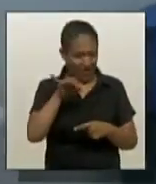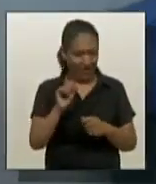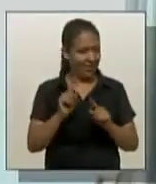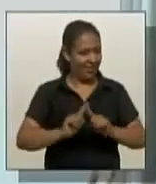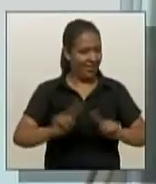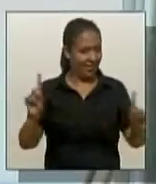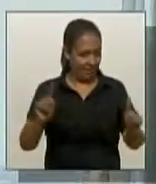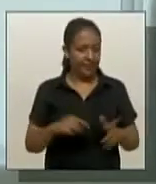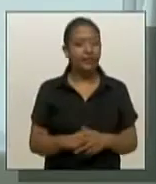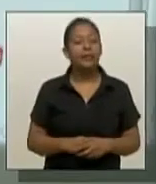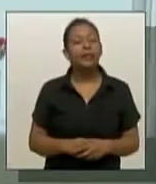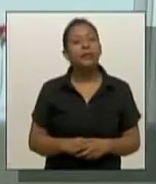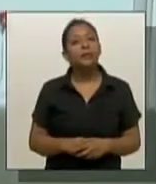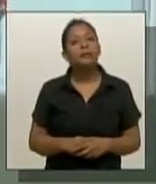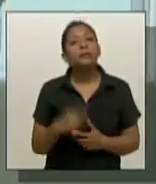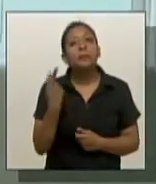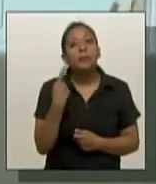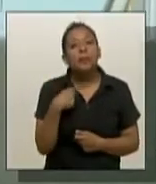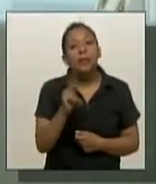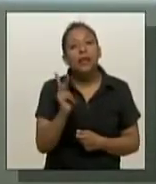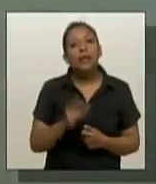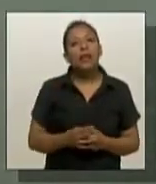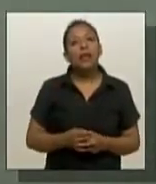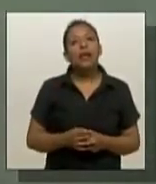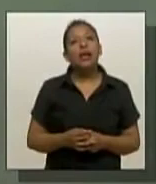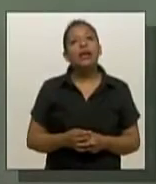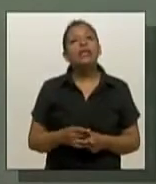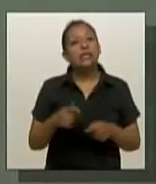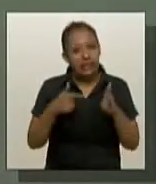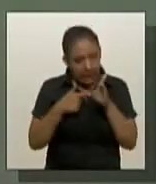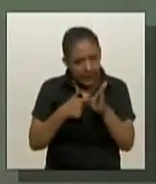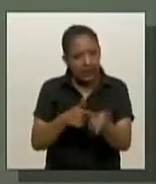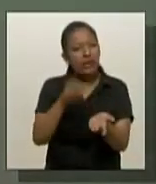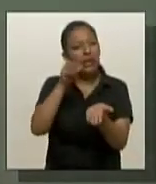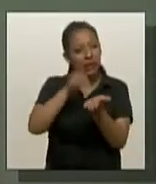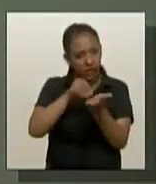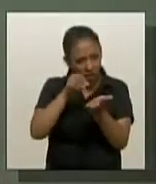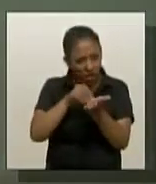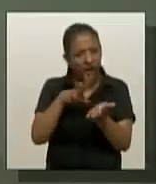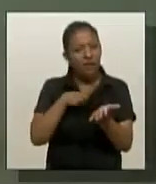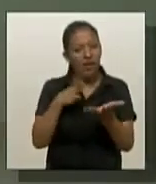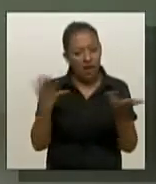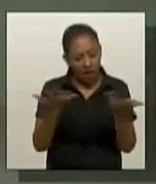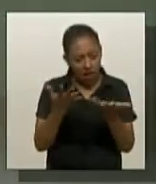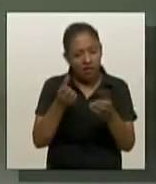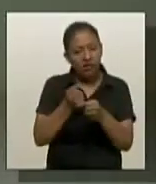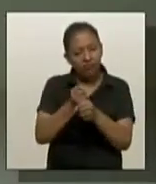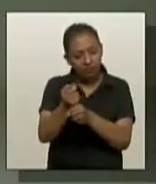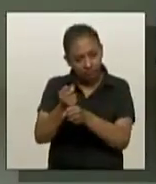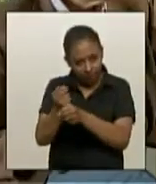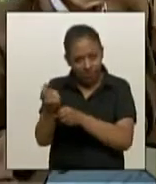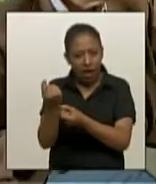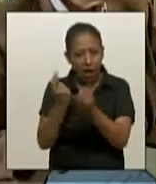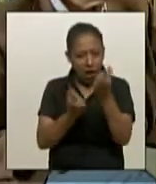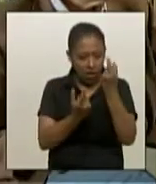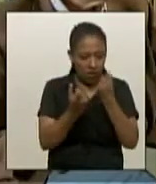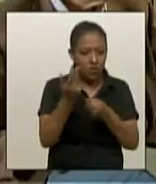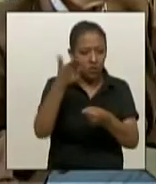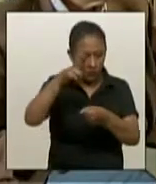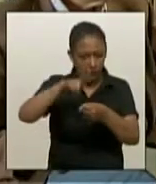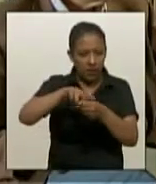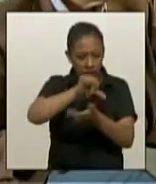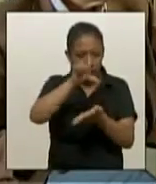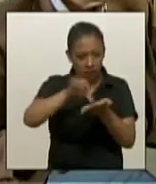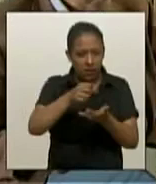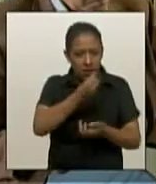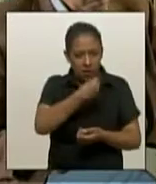diferente, ¿no? Pero sigue habiendo todavía maltratos en algunos centros de salud, en hospitales,